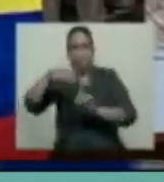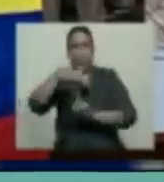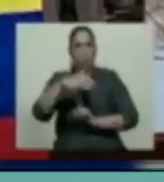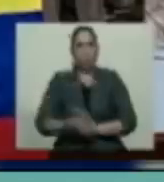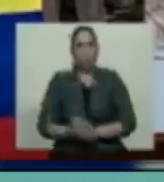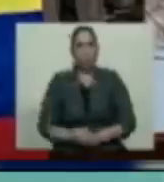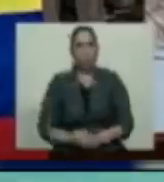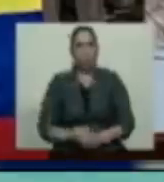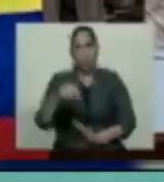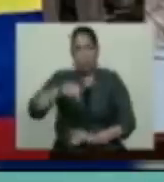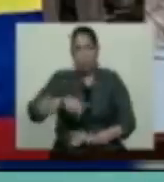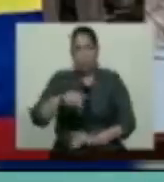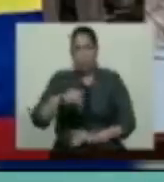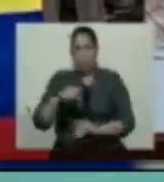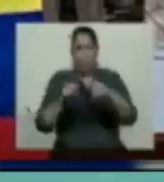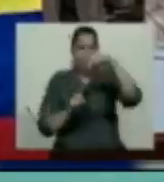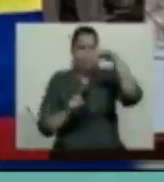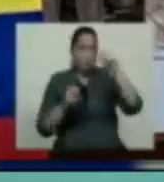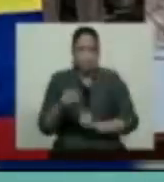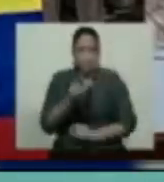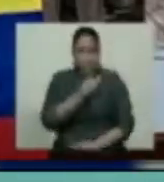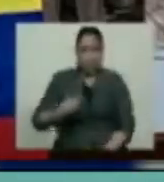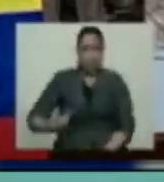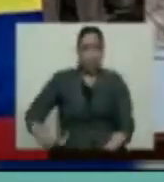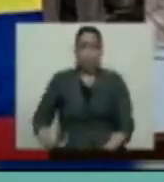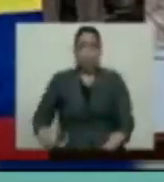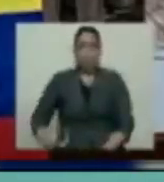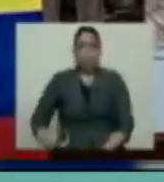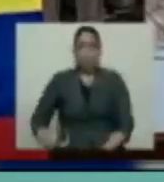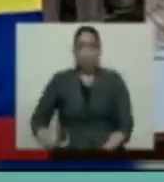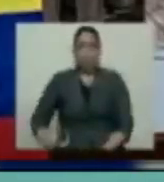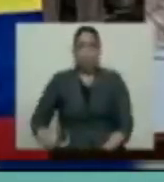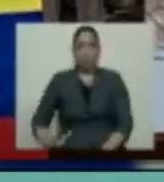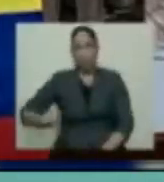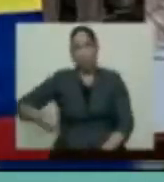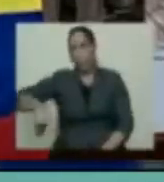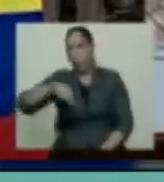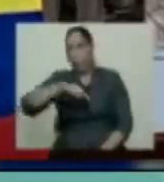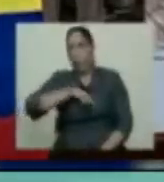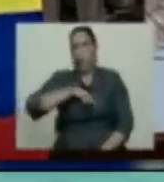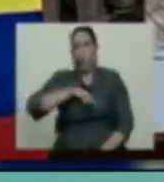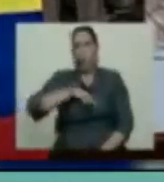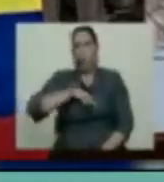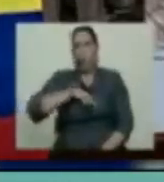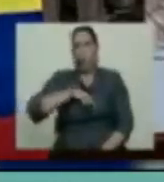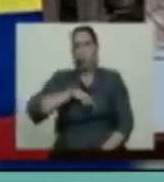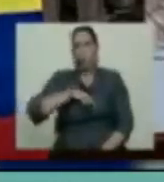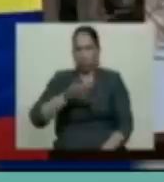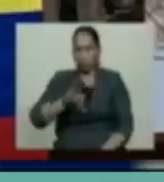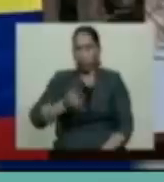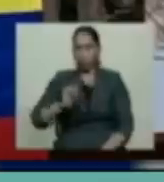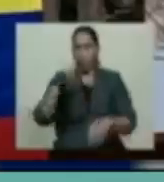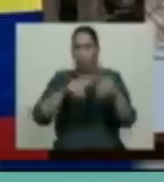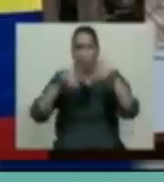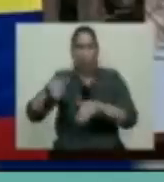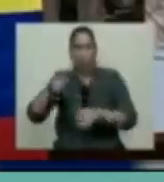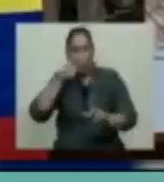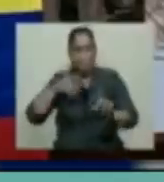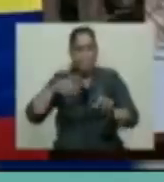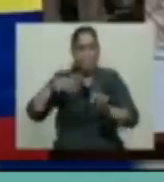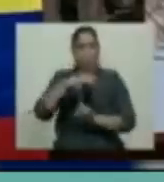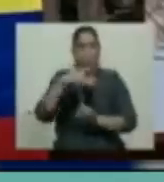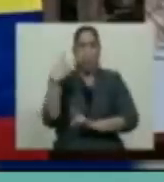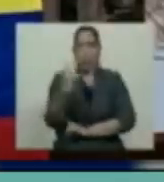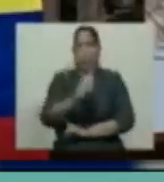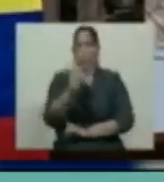Venezuela que para Estados Unidos, pero es una relación muy aceitada, Lu, y es la relación comercial. Claro. Específicamente la relación respecto al